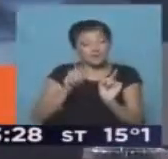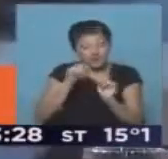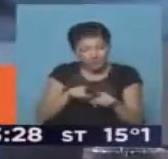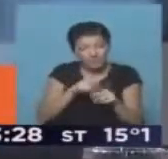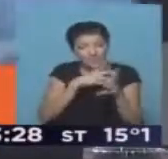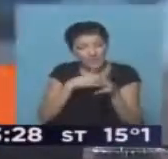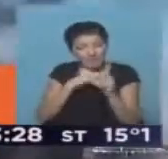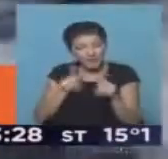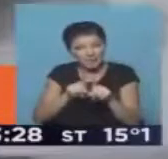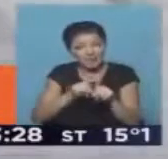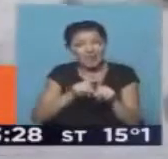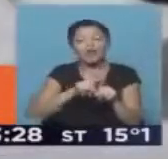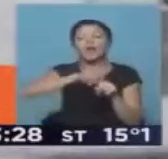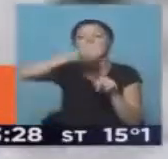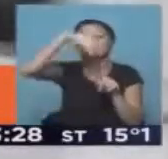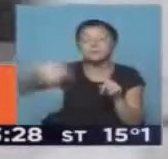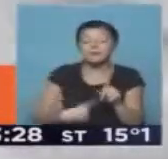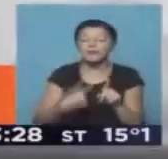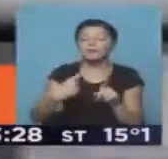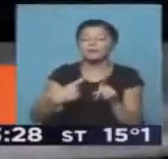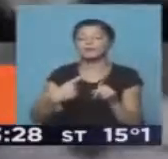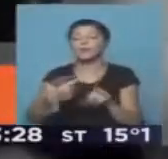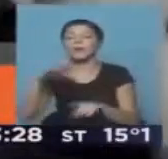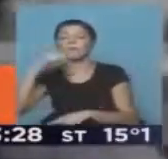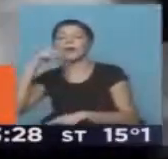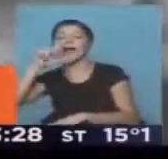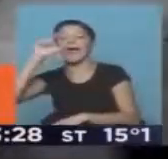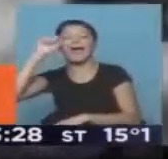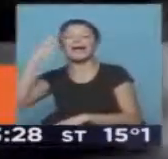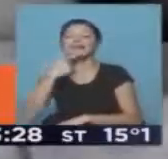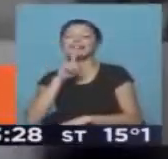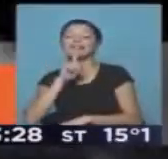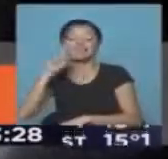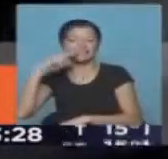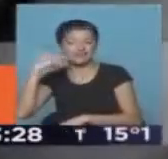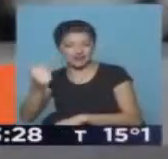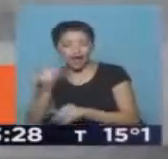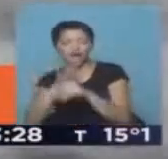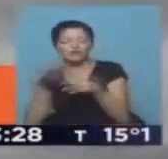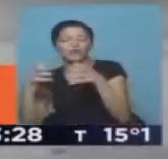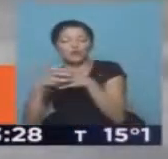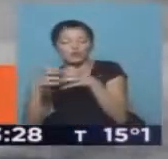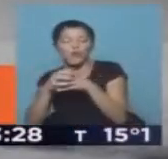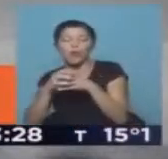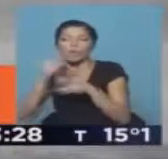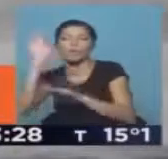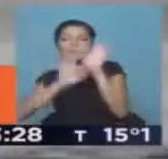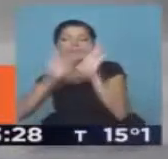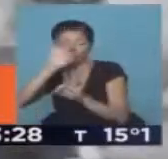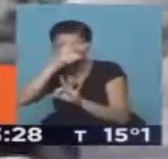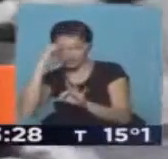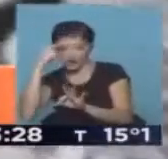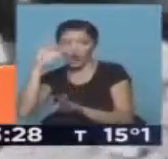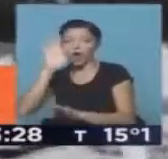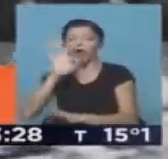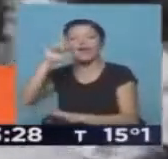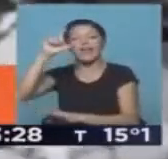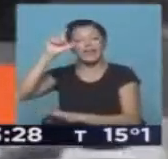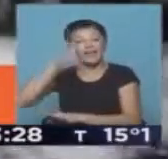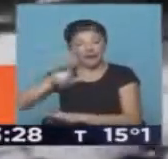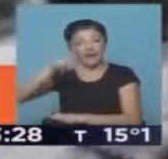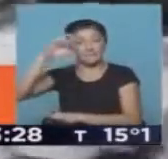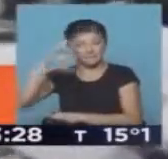la resistencia palestina como como proyecto nacional digamos de hecho la o lp se funda después de la guerra de las seis